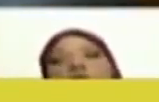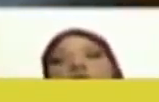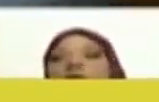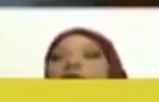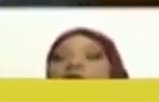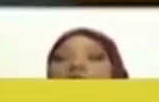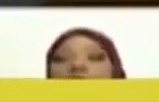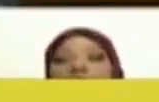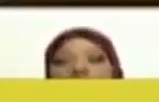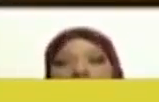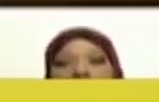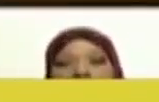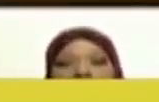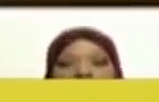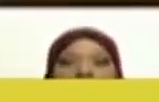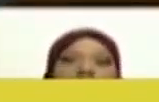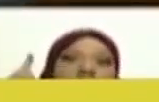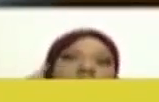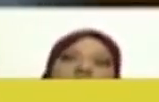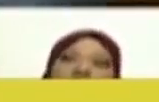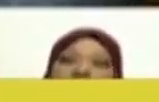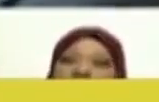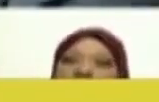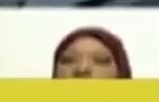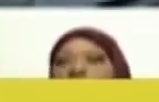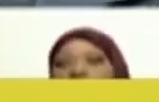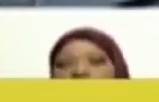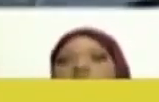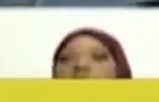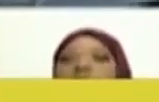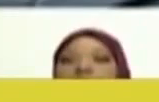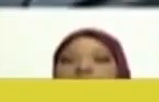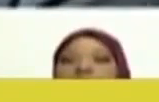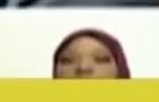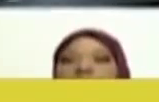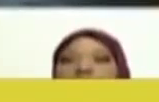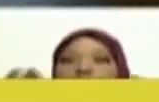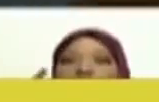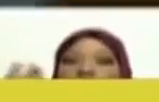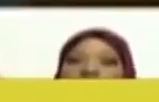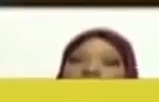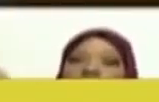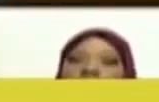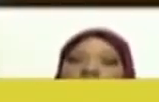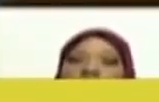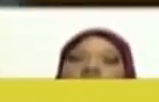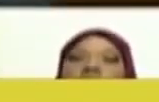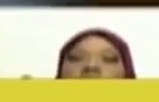la vida de nuestro libertador Simón Bolívar. El juramento en el Monte Sacro,